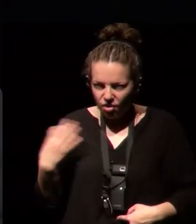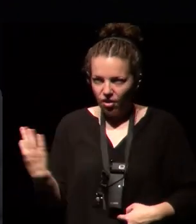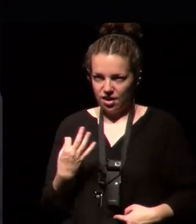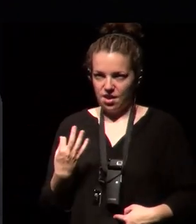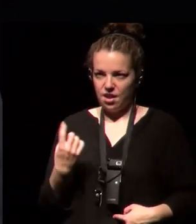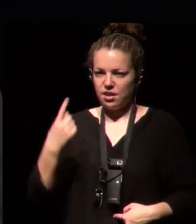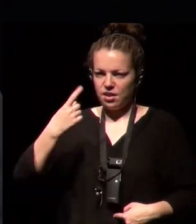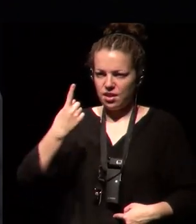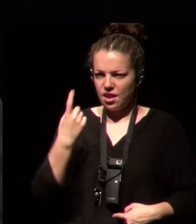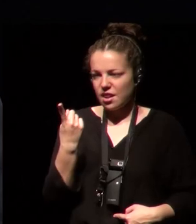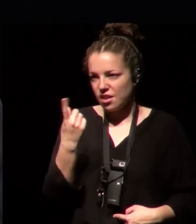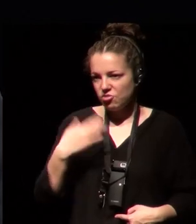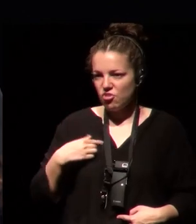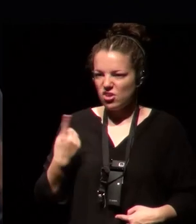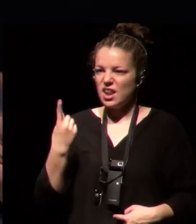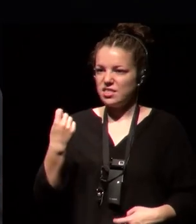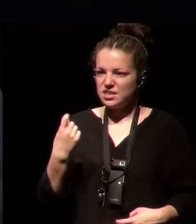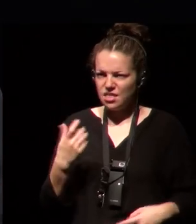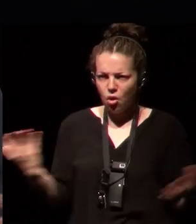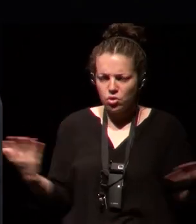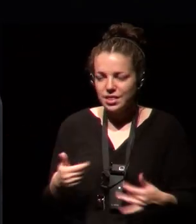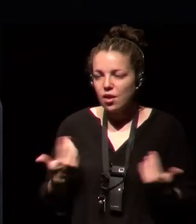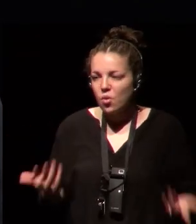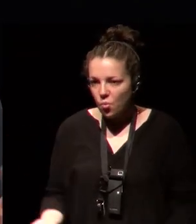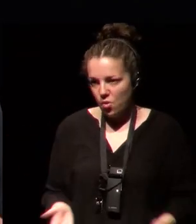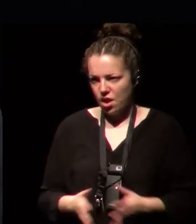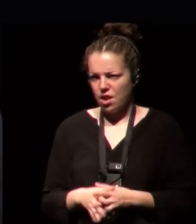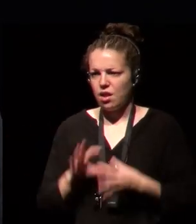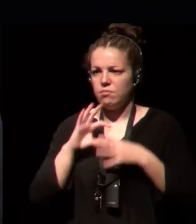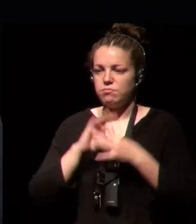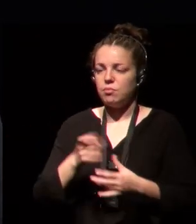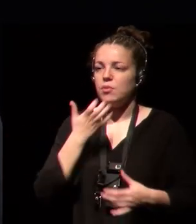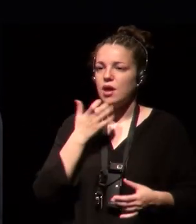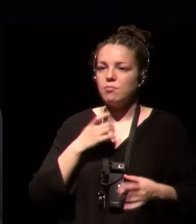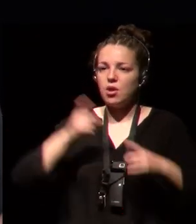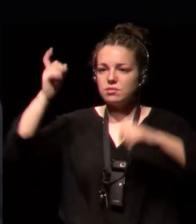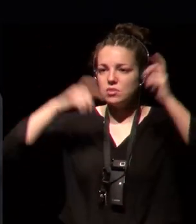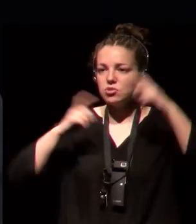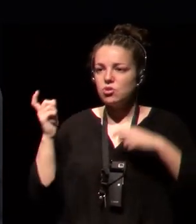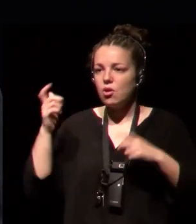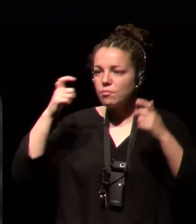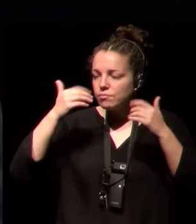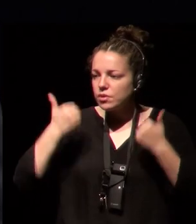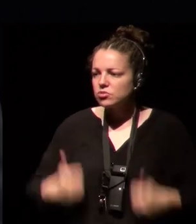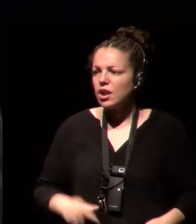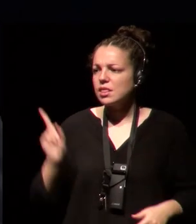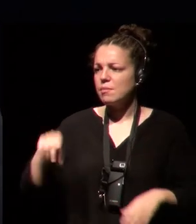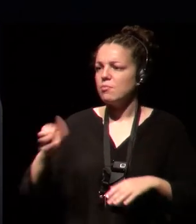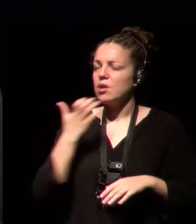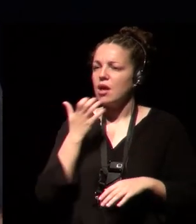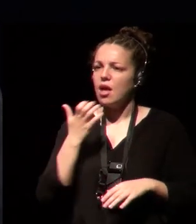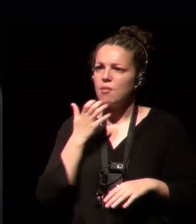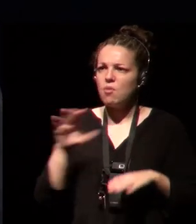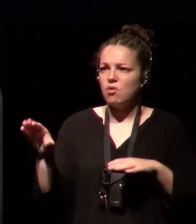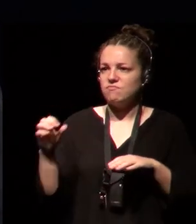con relación a vuestra expresión personal, vuestra carrera, vuestras aspiraciones y deseos y la